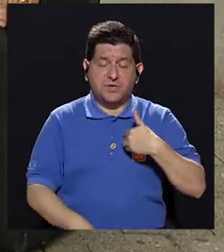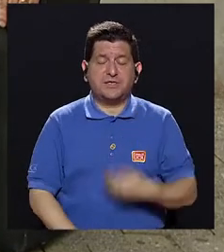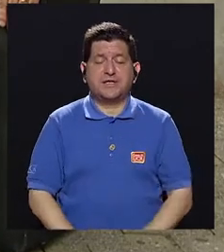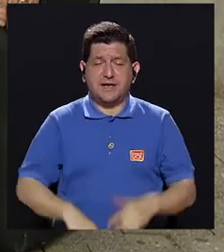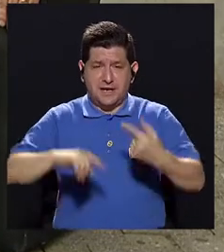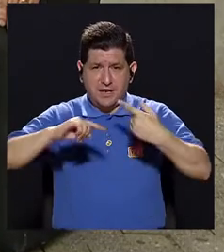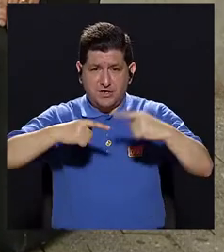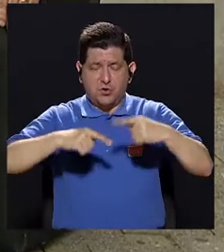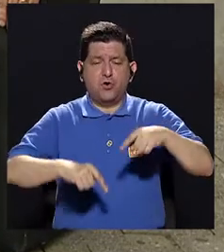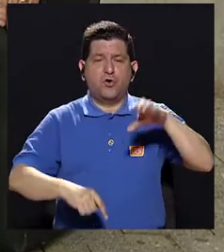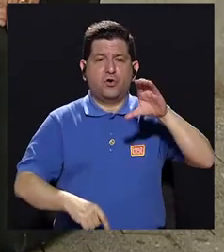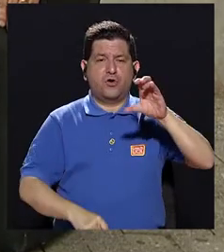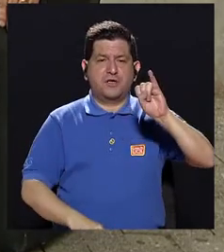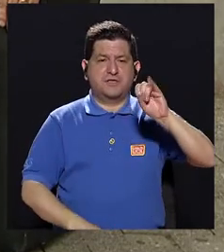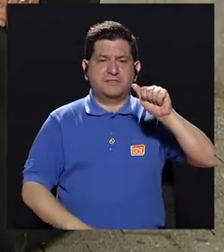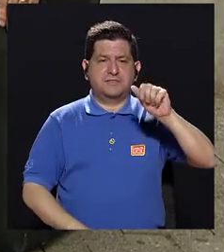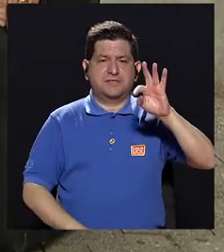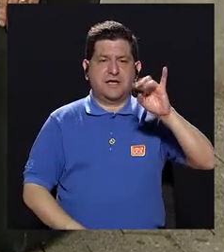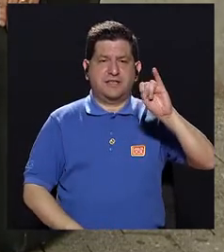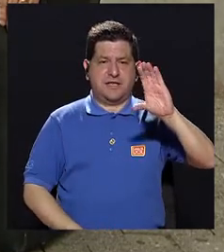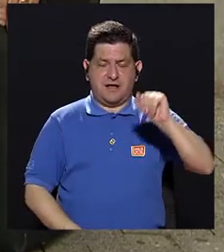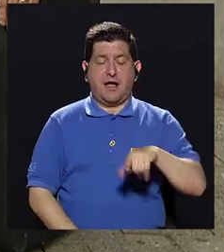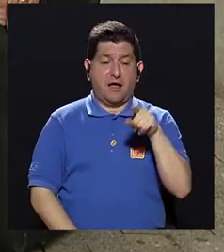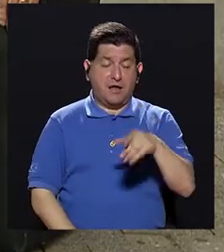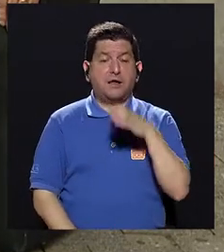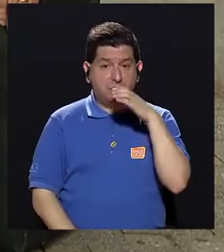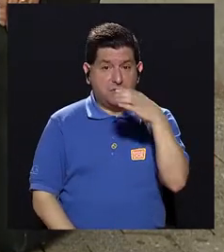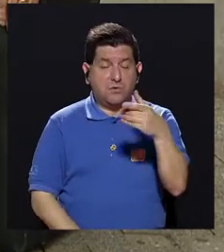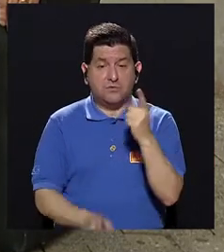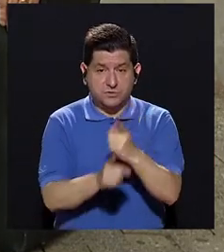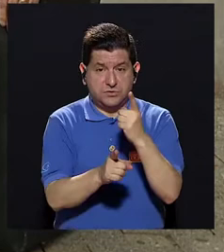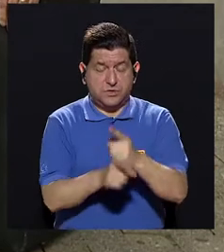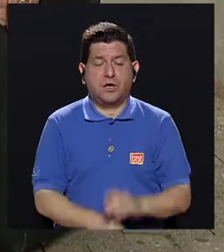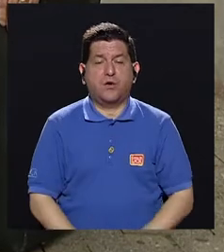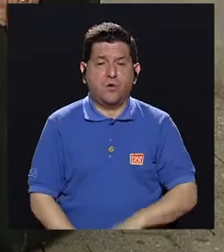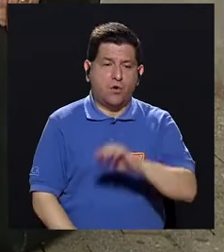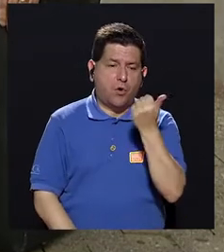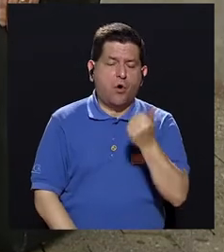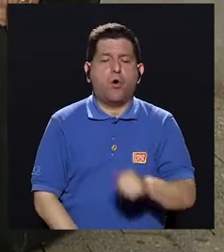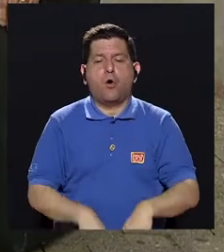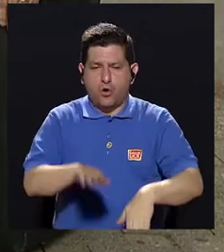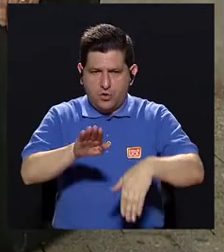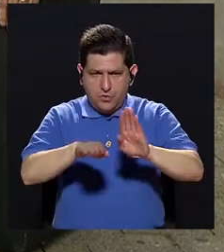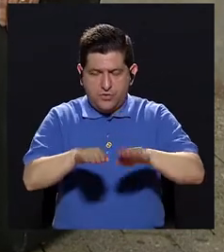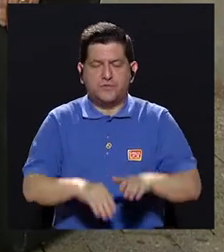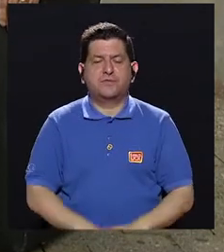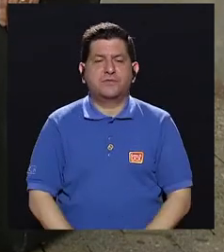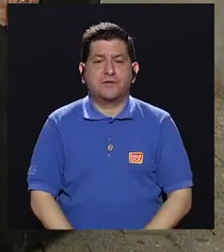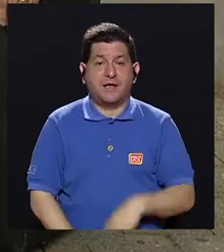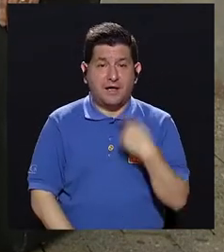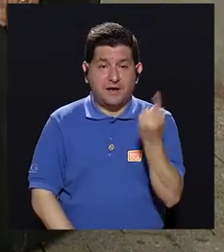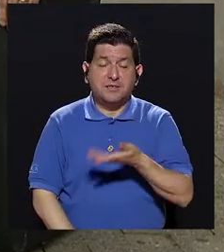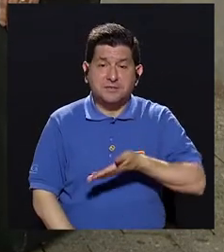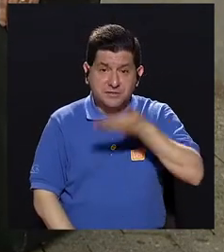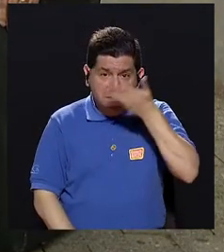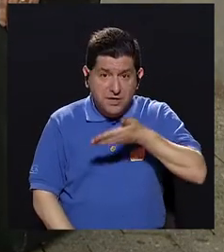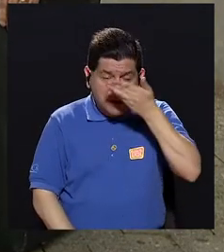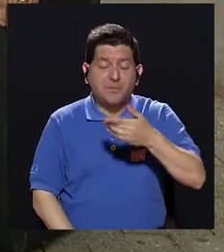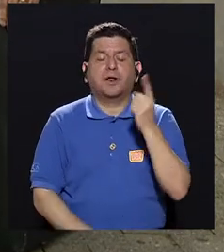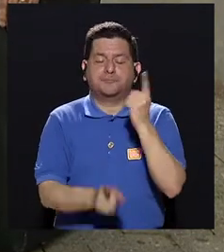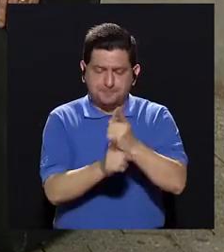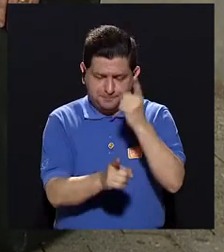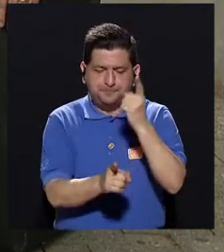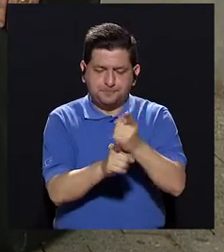dolor de ciática, este ejercicio es muy recomendado, ¿verdad? Bajamos la pierna, ponemos la otra. Siempre respirando. Siempre con la